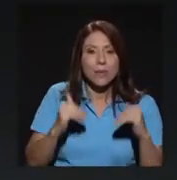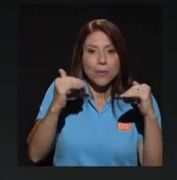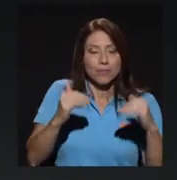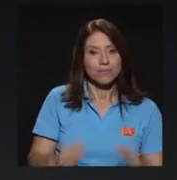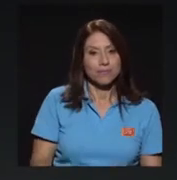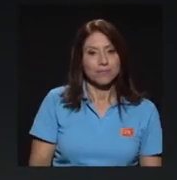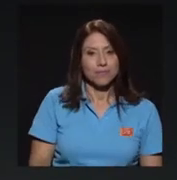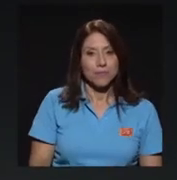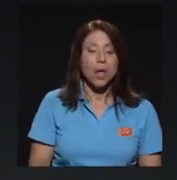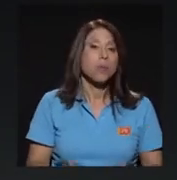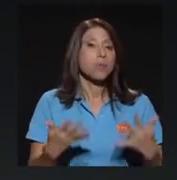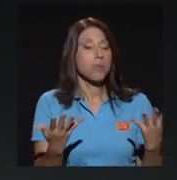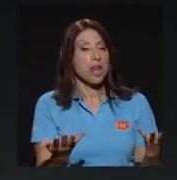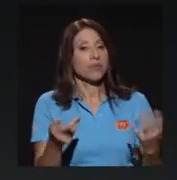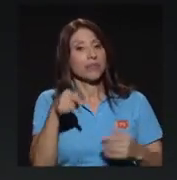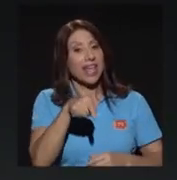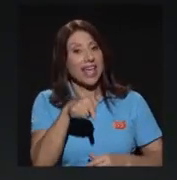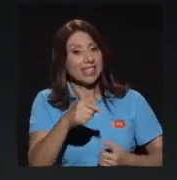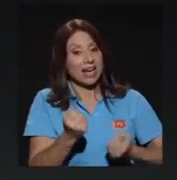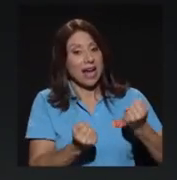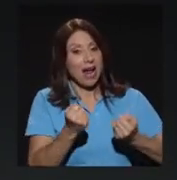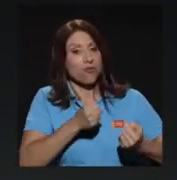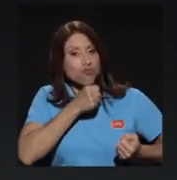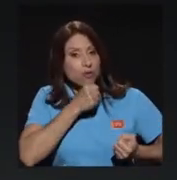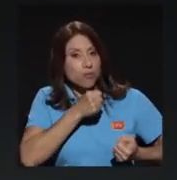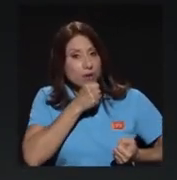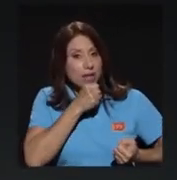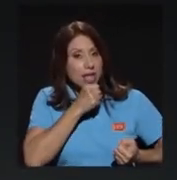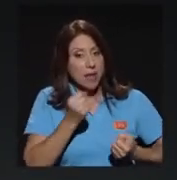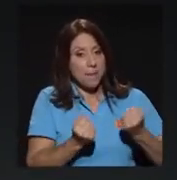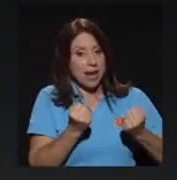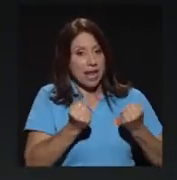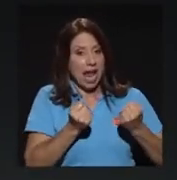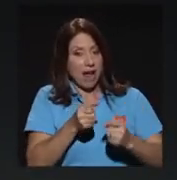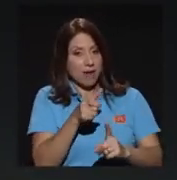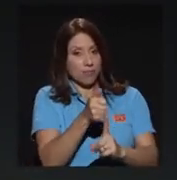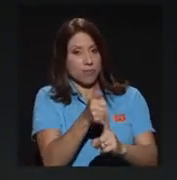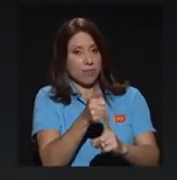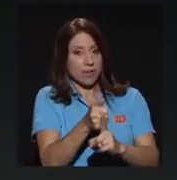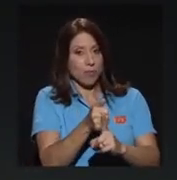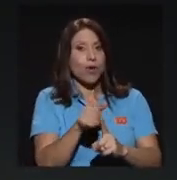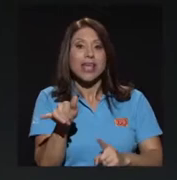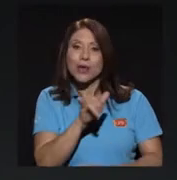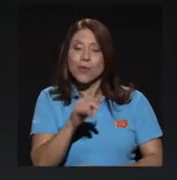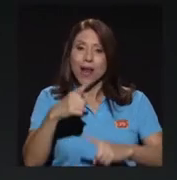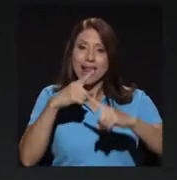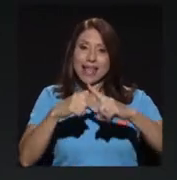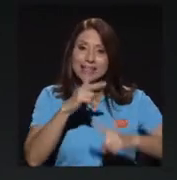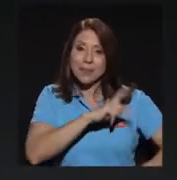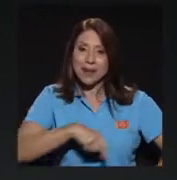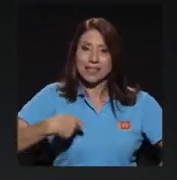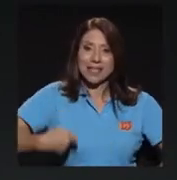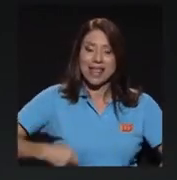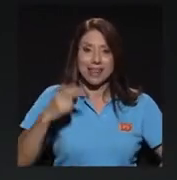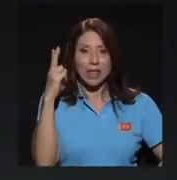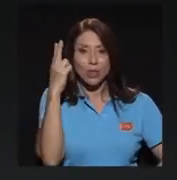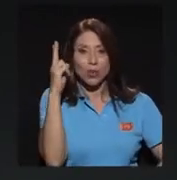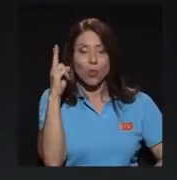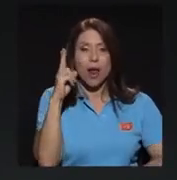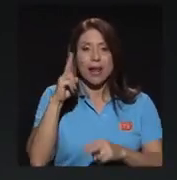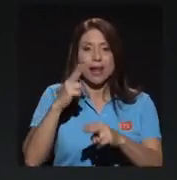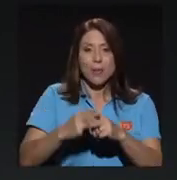es algo que el ex presidente mujica de uruguay que tenía y tiene un